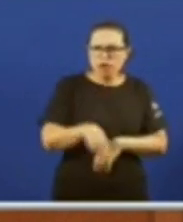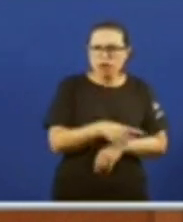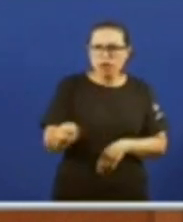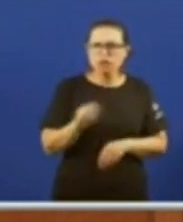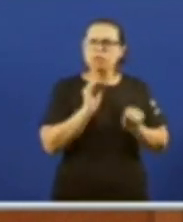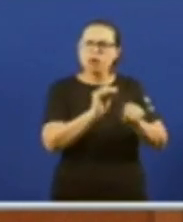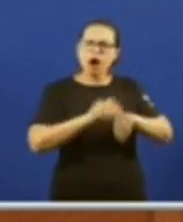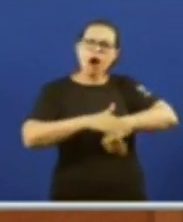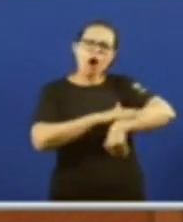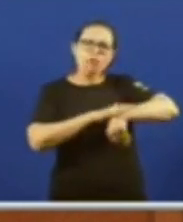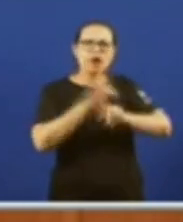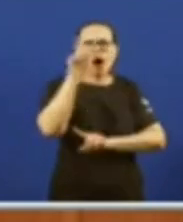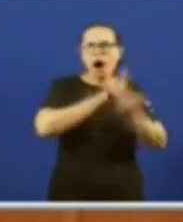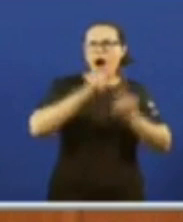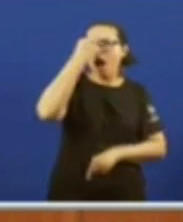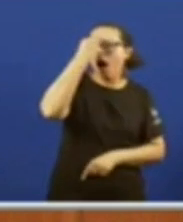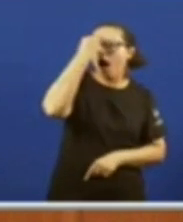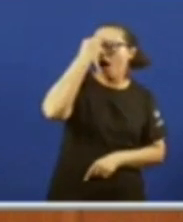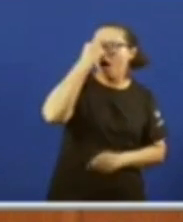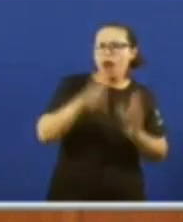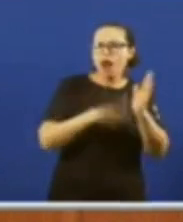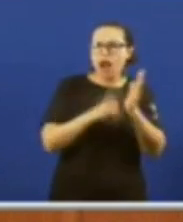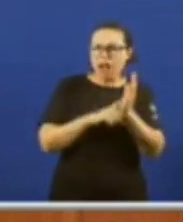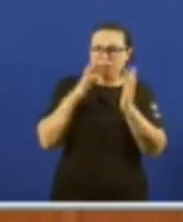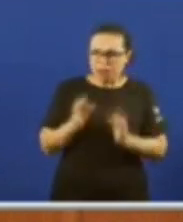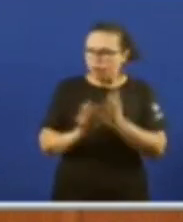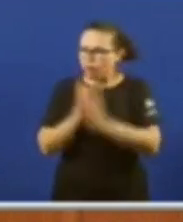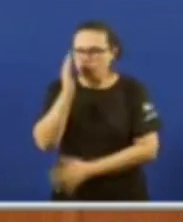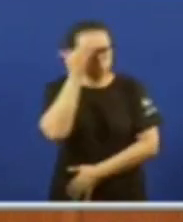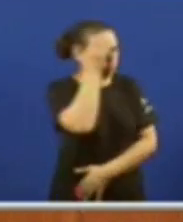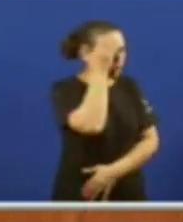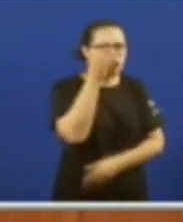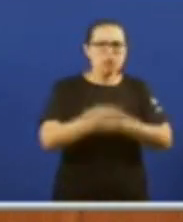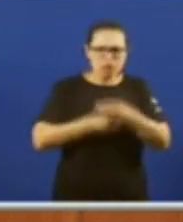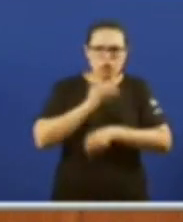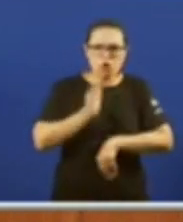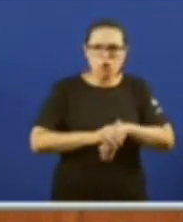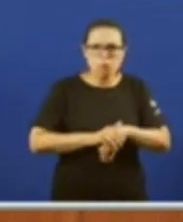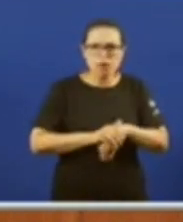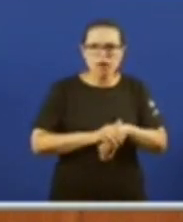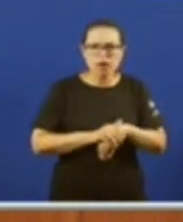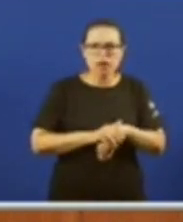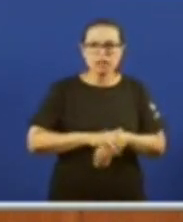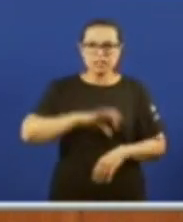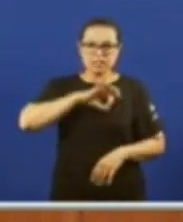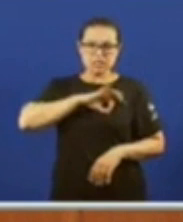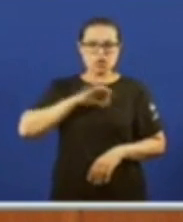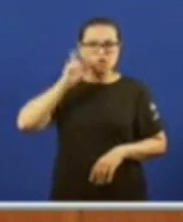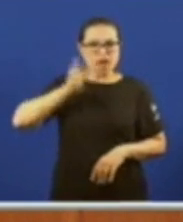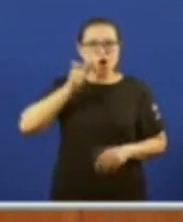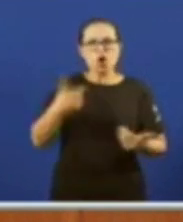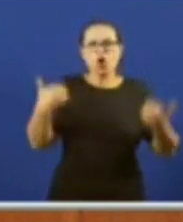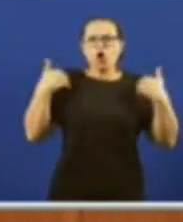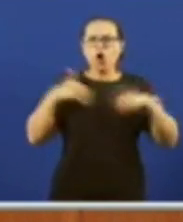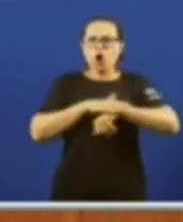seu goberno tan preocupado por cumplir a lei mirando para outro lado? Señor Feijóo, efectivamente, hai responsabilidades que non dependen do